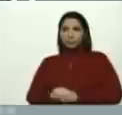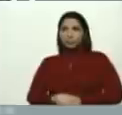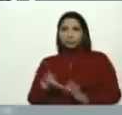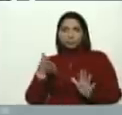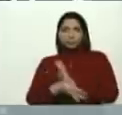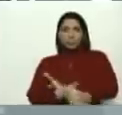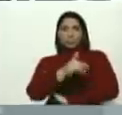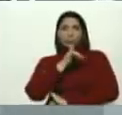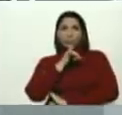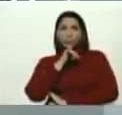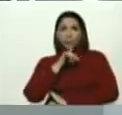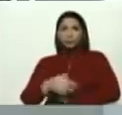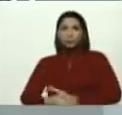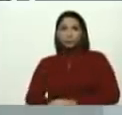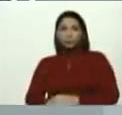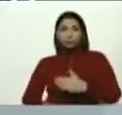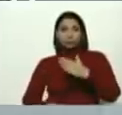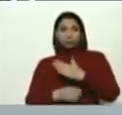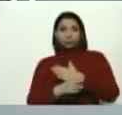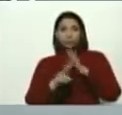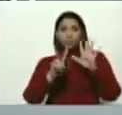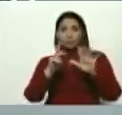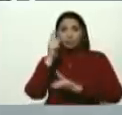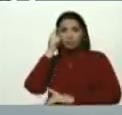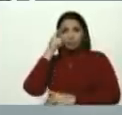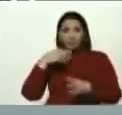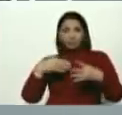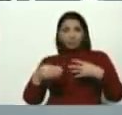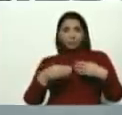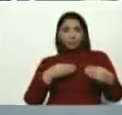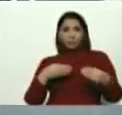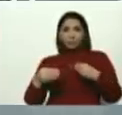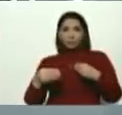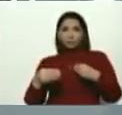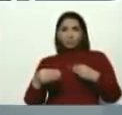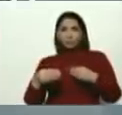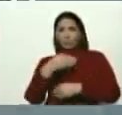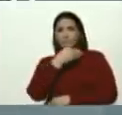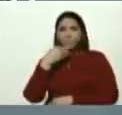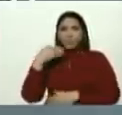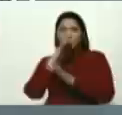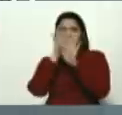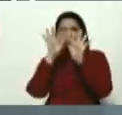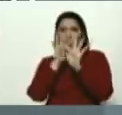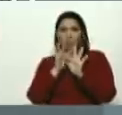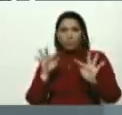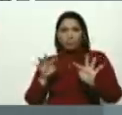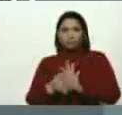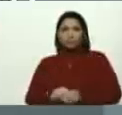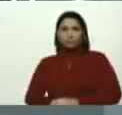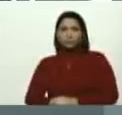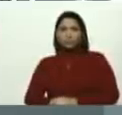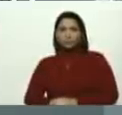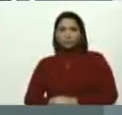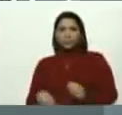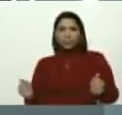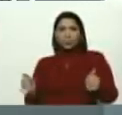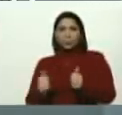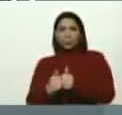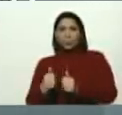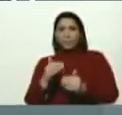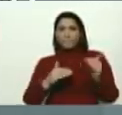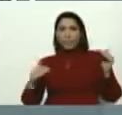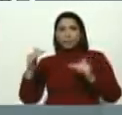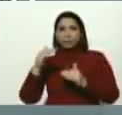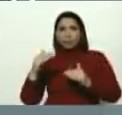información para que vayamos a los 7 días de flexibilización de la mejor manera, con el mayor espíritu de